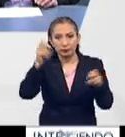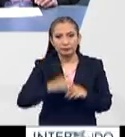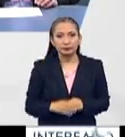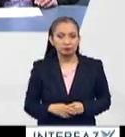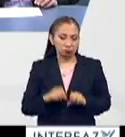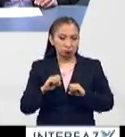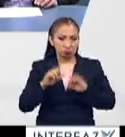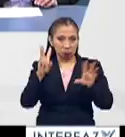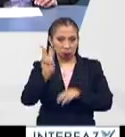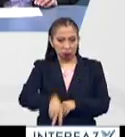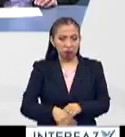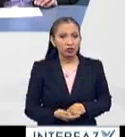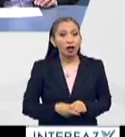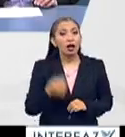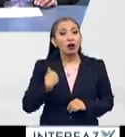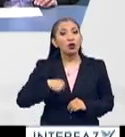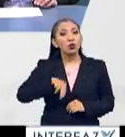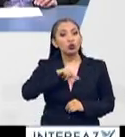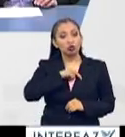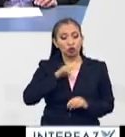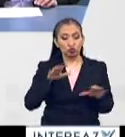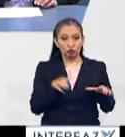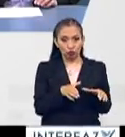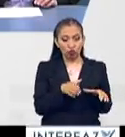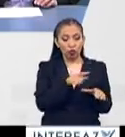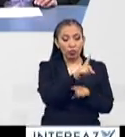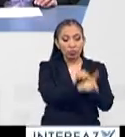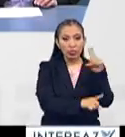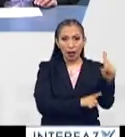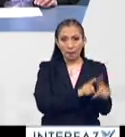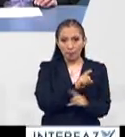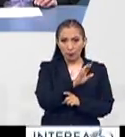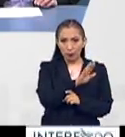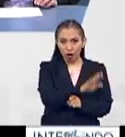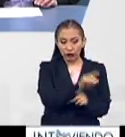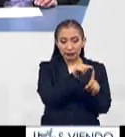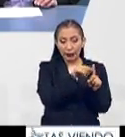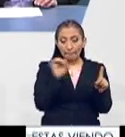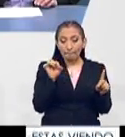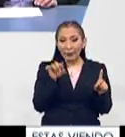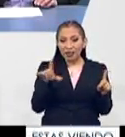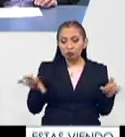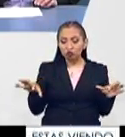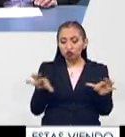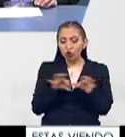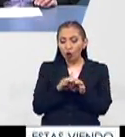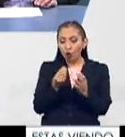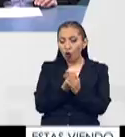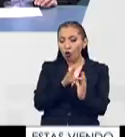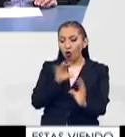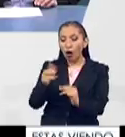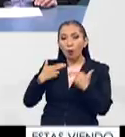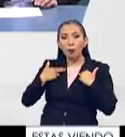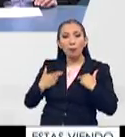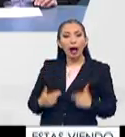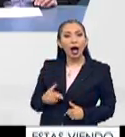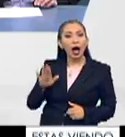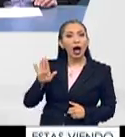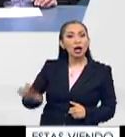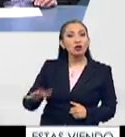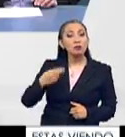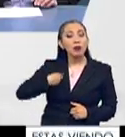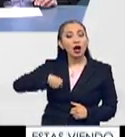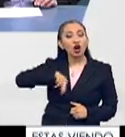Sí, efectivamente. Para nosotros el deporte es parte de la formación de un ser humano y